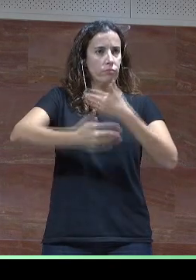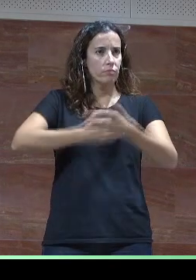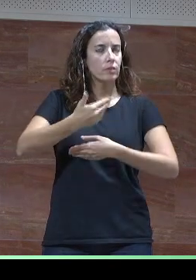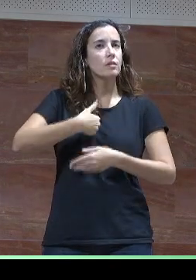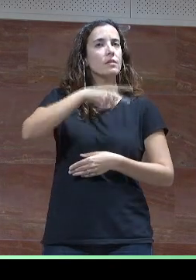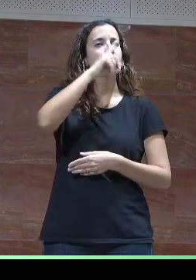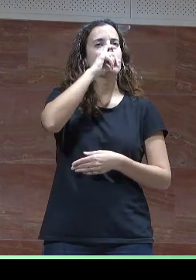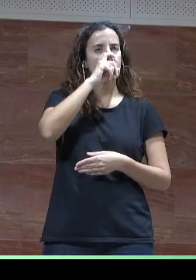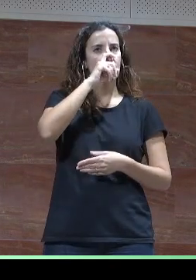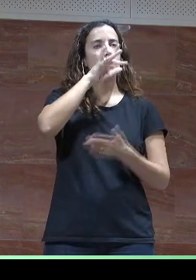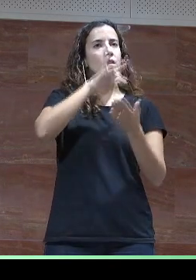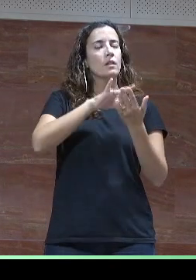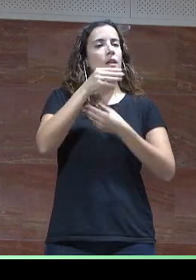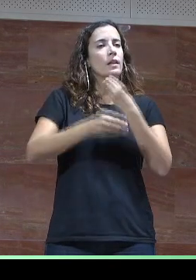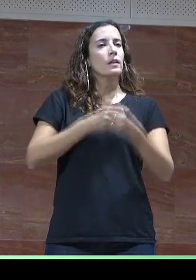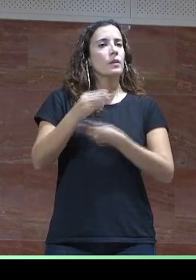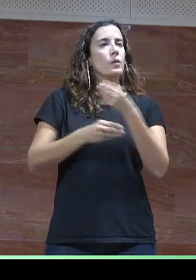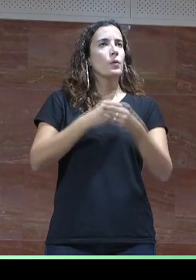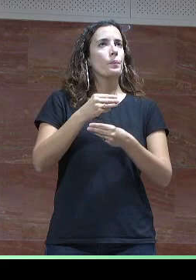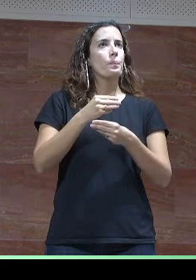me acuerdo cuando se hicieron